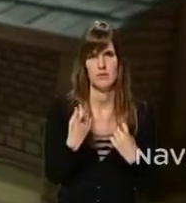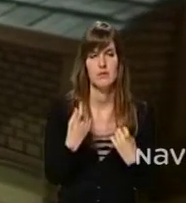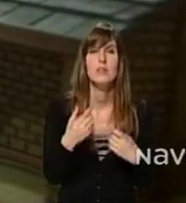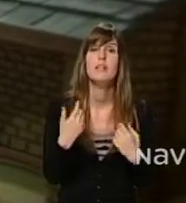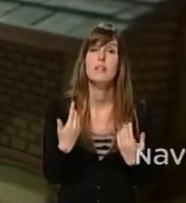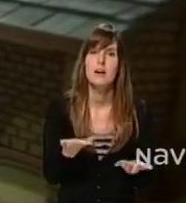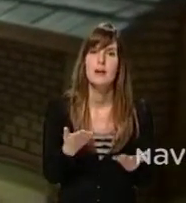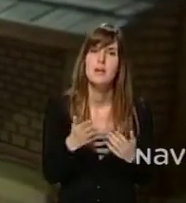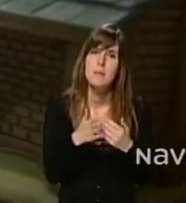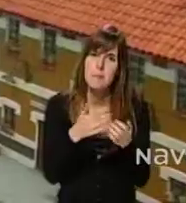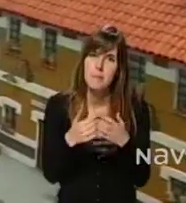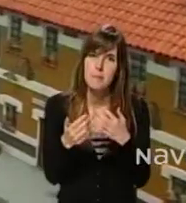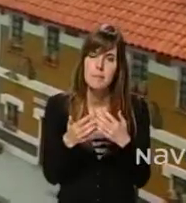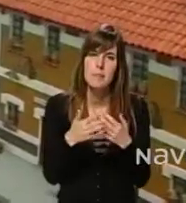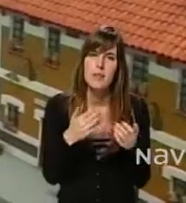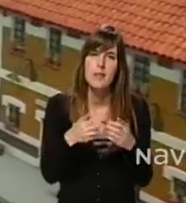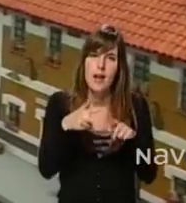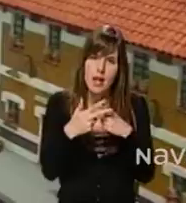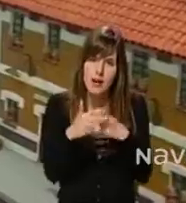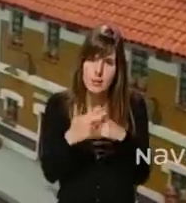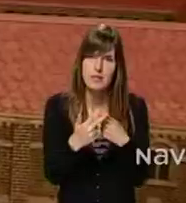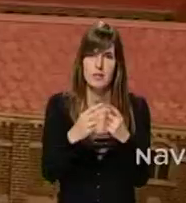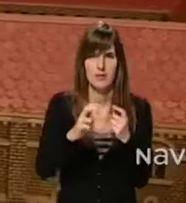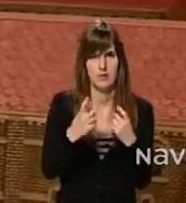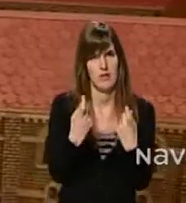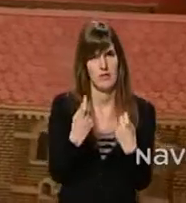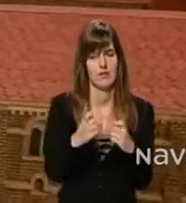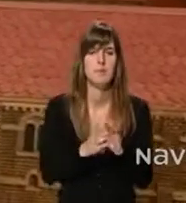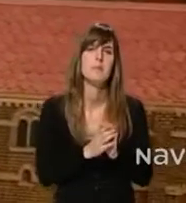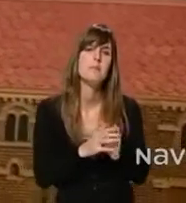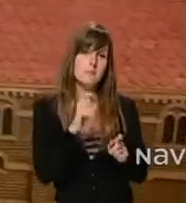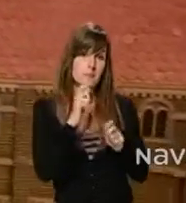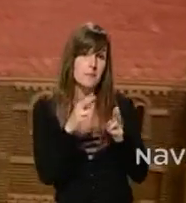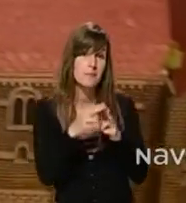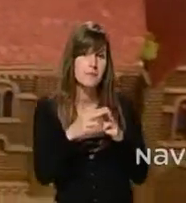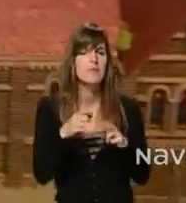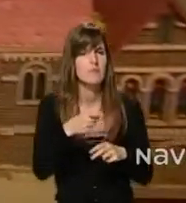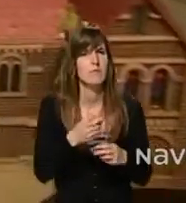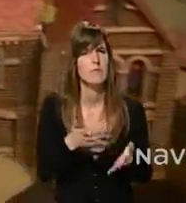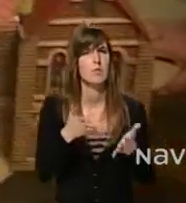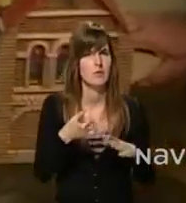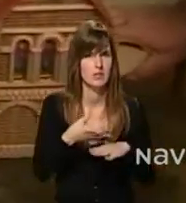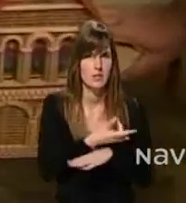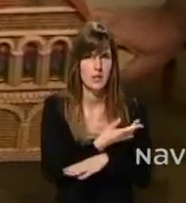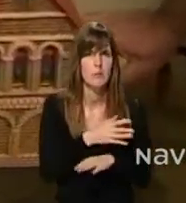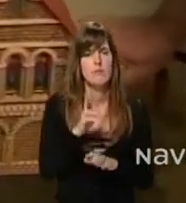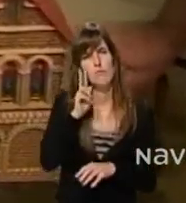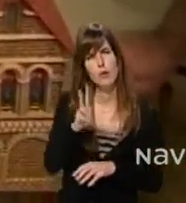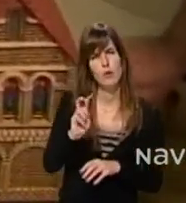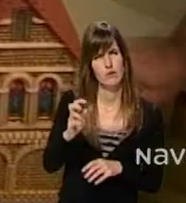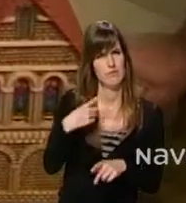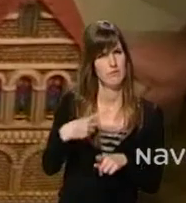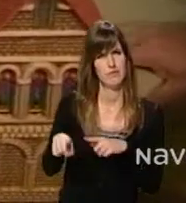un poquito de material, o sea, de herramienta y todo eso. Ubaldo, hemos hablado del ferrocarril, pero aquí tenemos algo